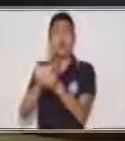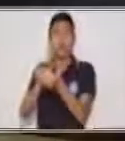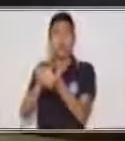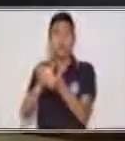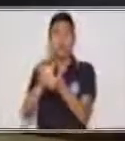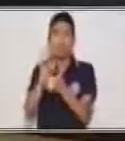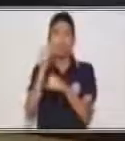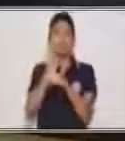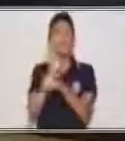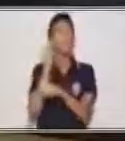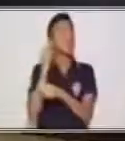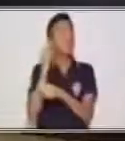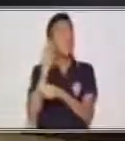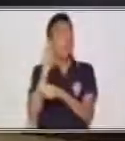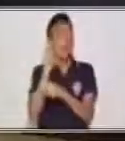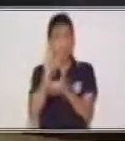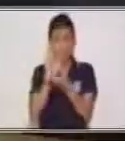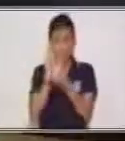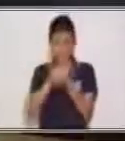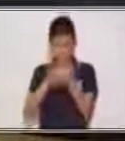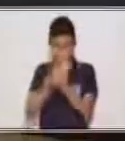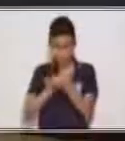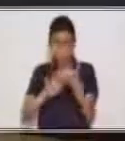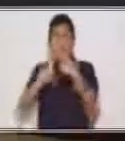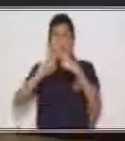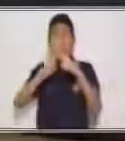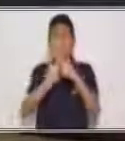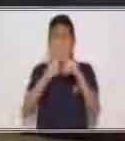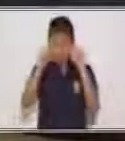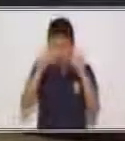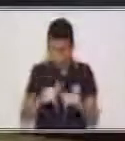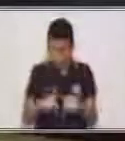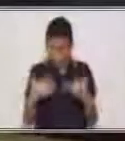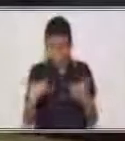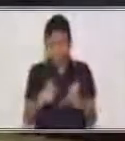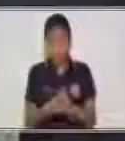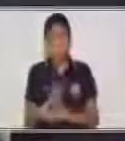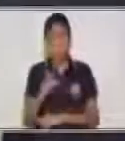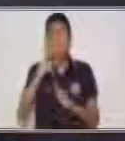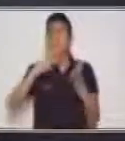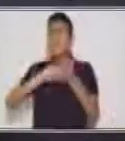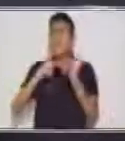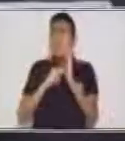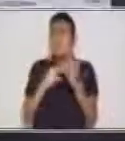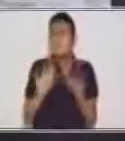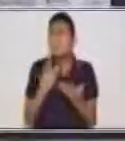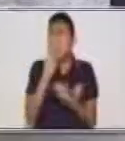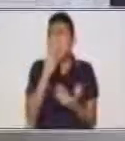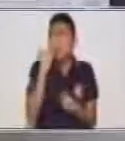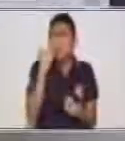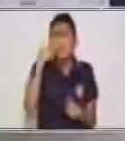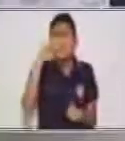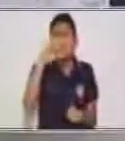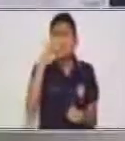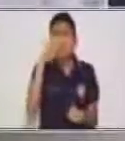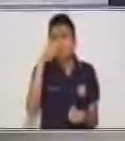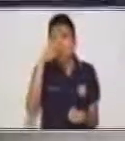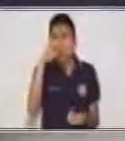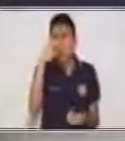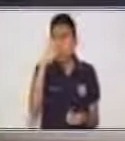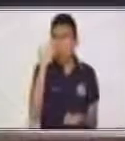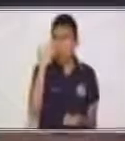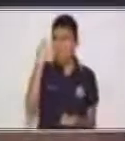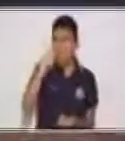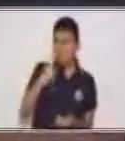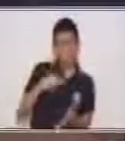desinfectes. Bueno, iniciaremos hoy. ¿Qué es una hipótesis? Pues te cuento que una hipótesis